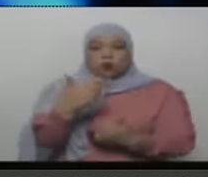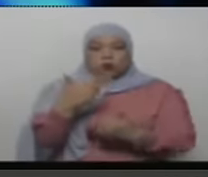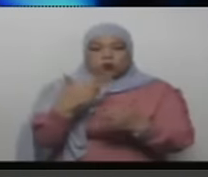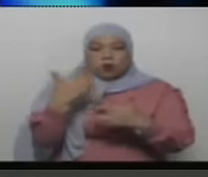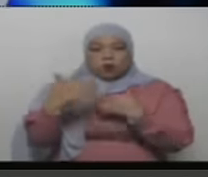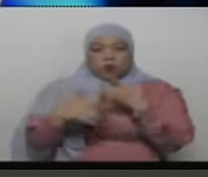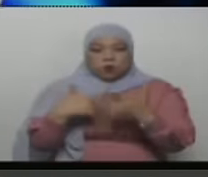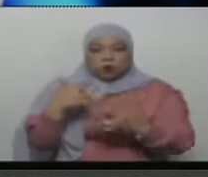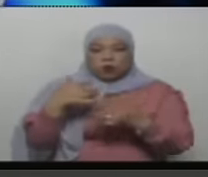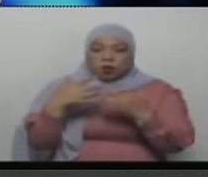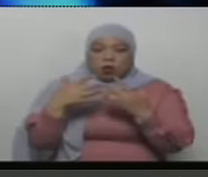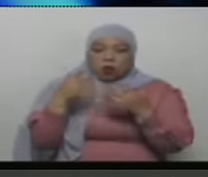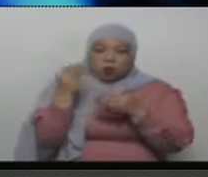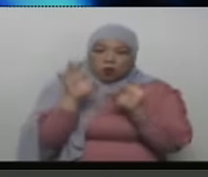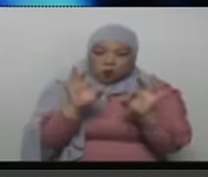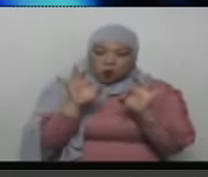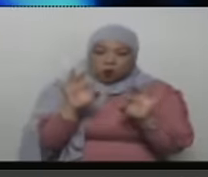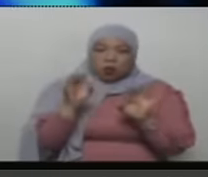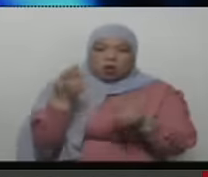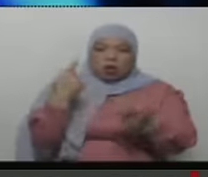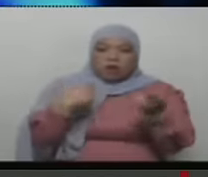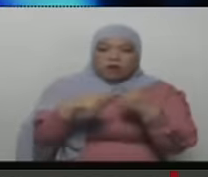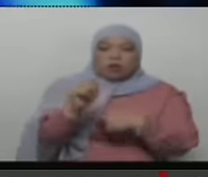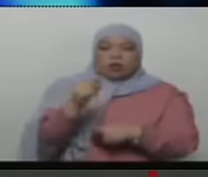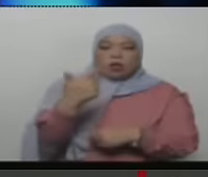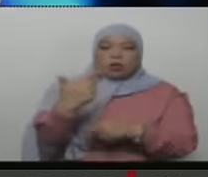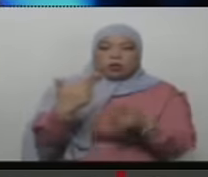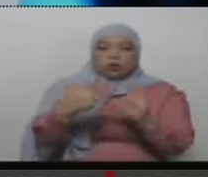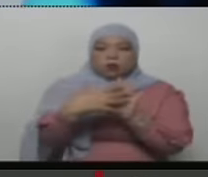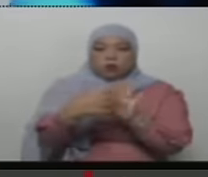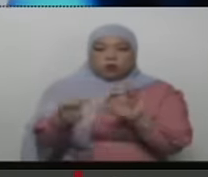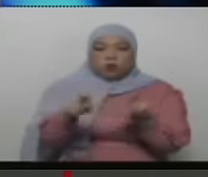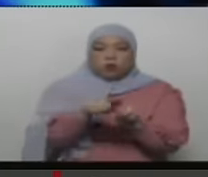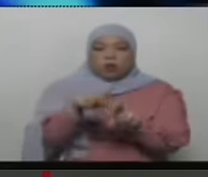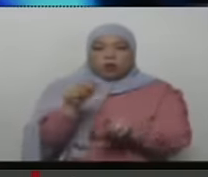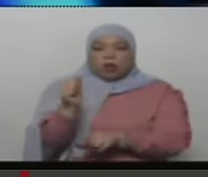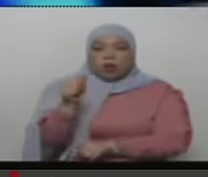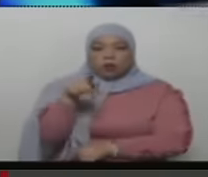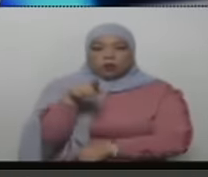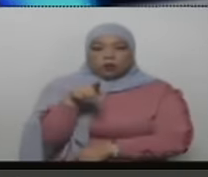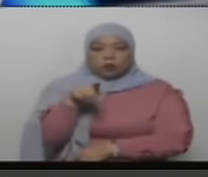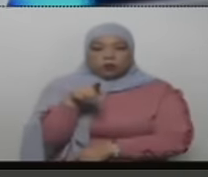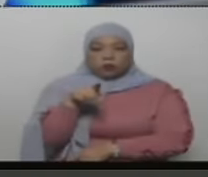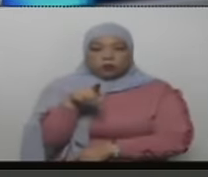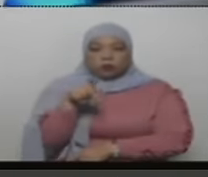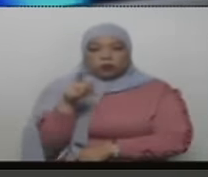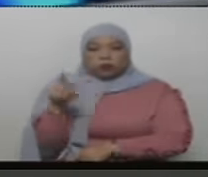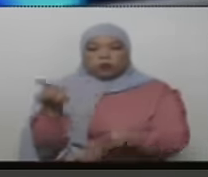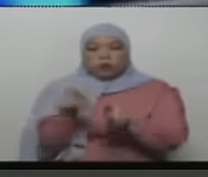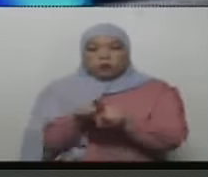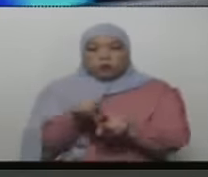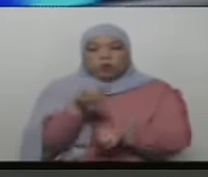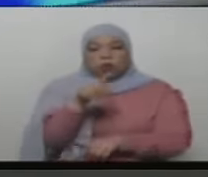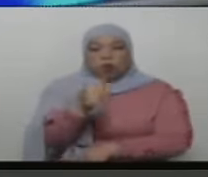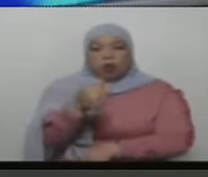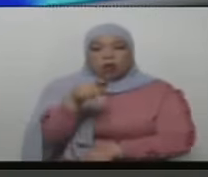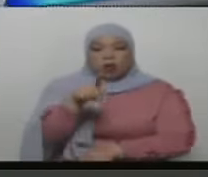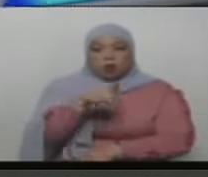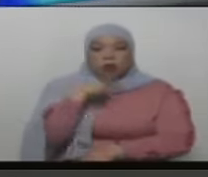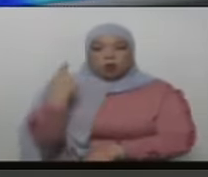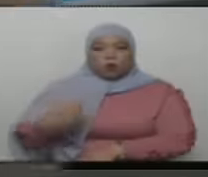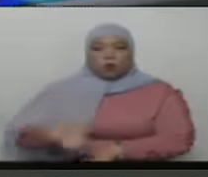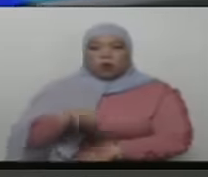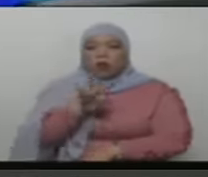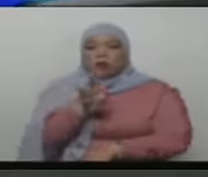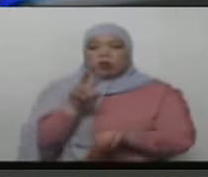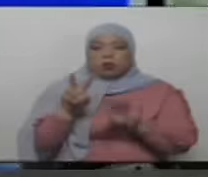fábrica, una empresa que especializa en importar y fabricar réplicas de rifles AK, incluida la línea AK-47. Las que hoy decomisamos,